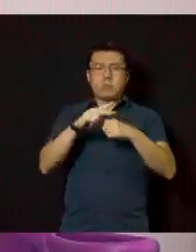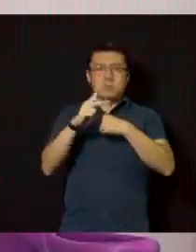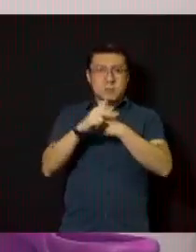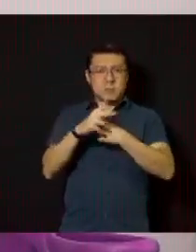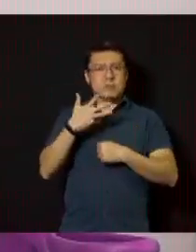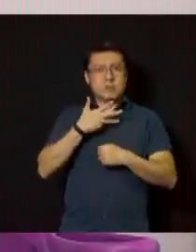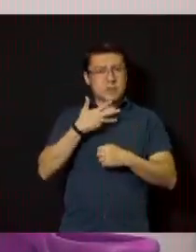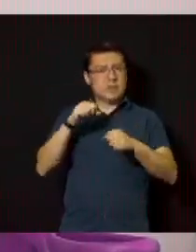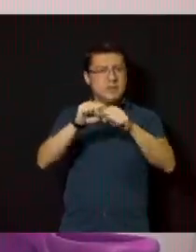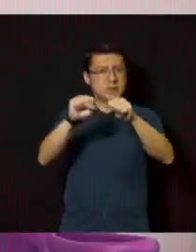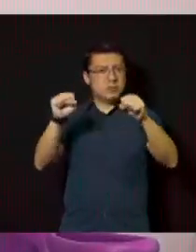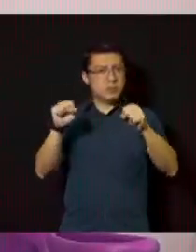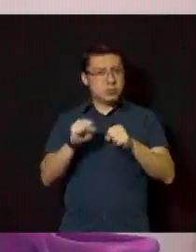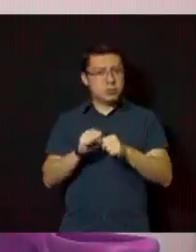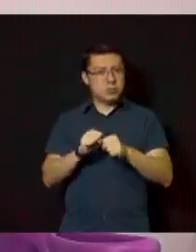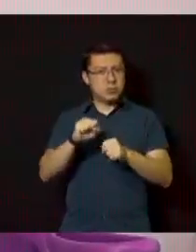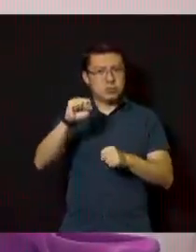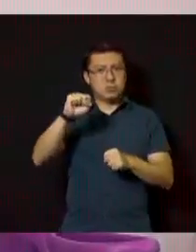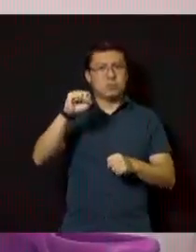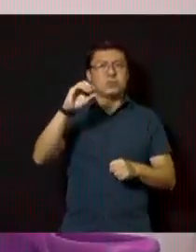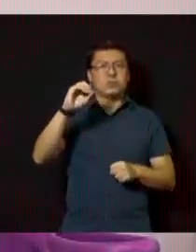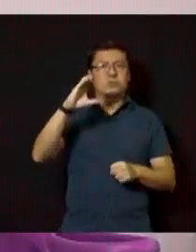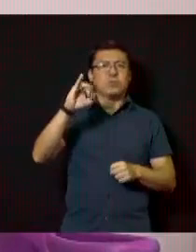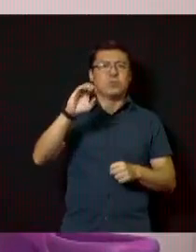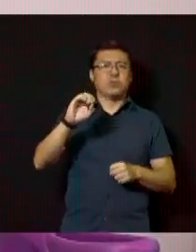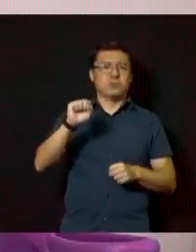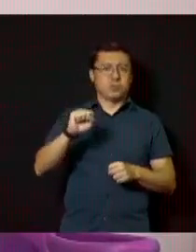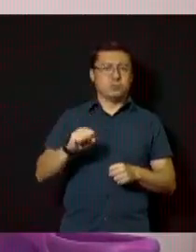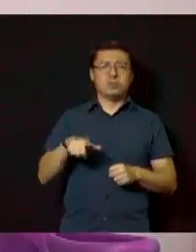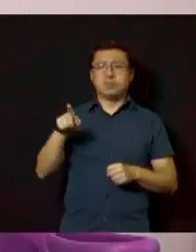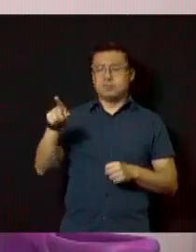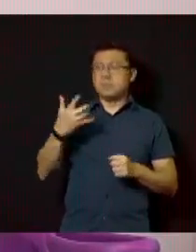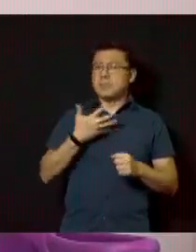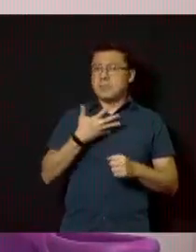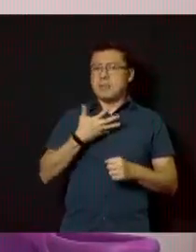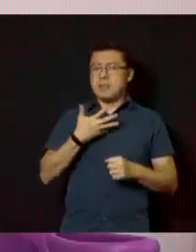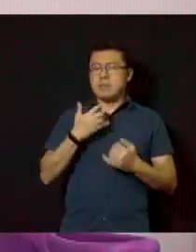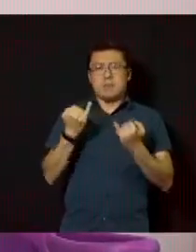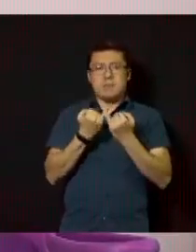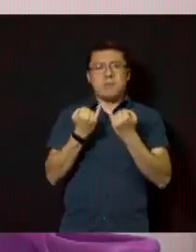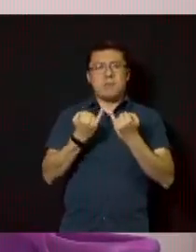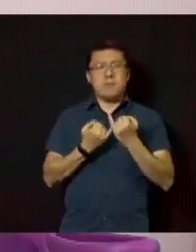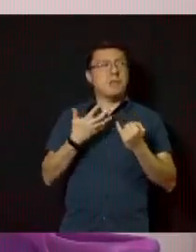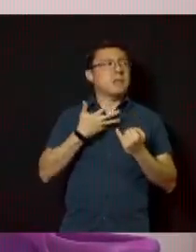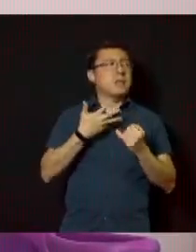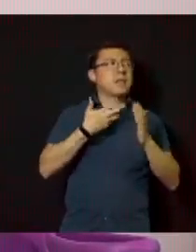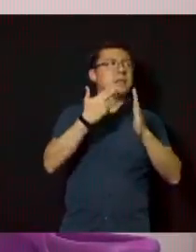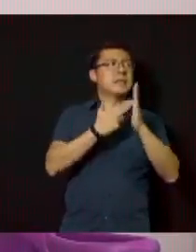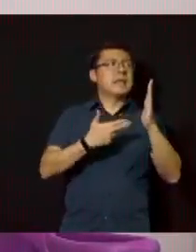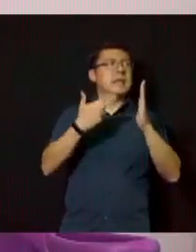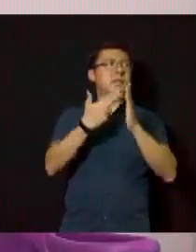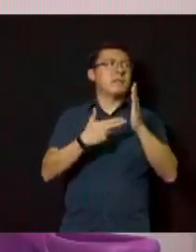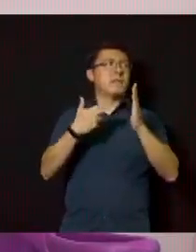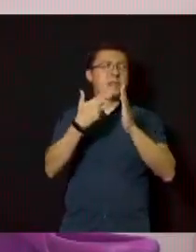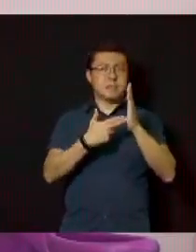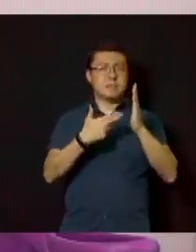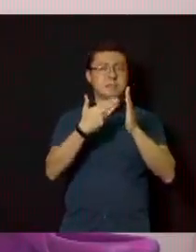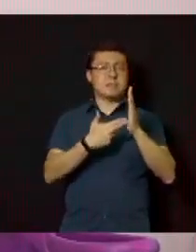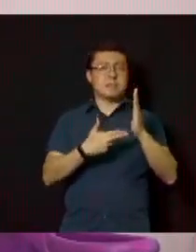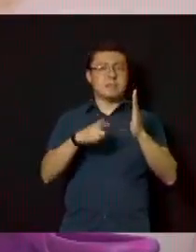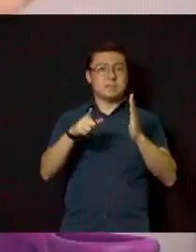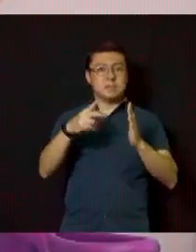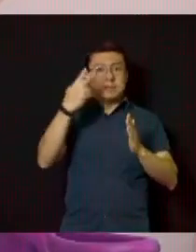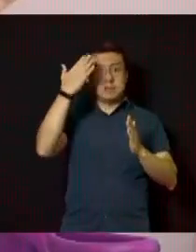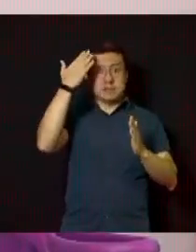Tenemos una plataforma, pero no solamente esto, amigos. Tenemos también nuestros talleres. Les voy a confesar, yo no tenía